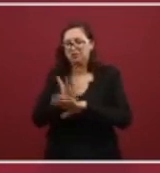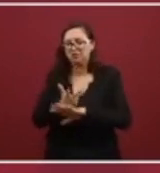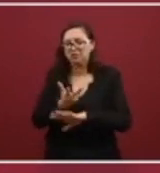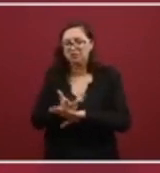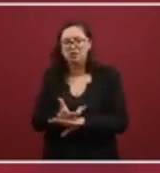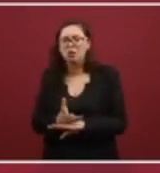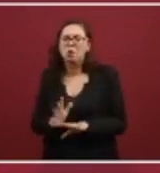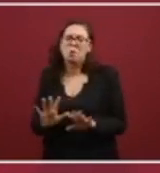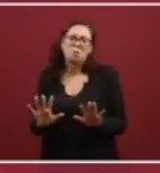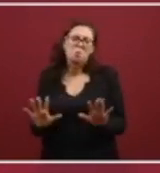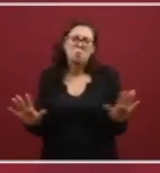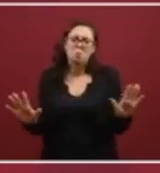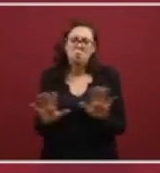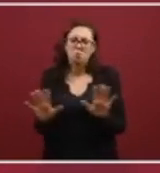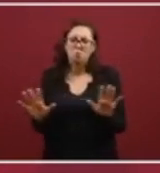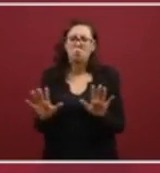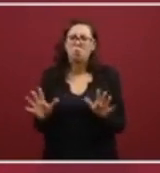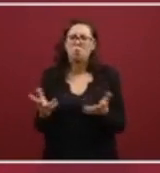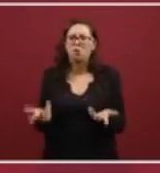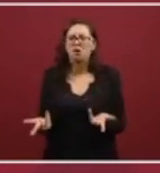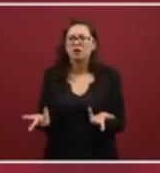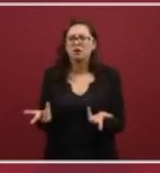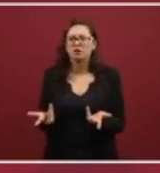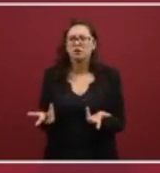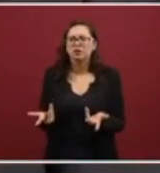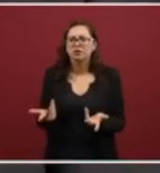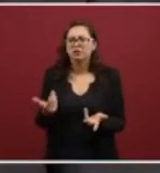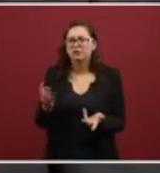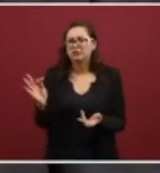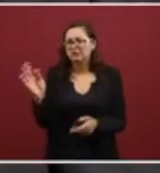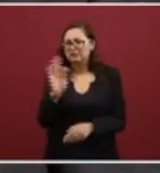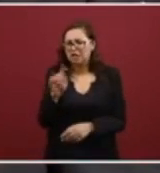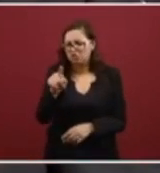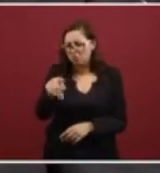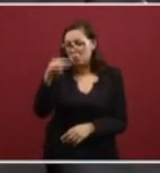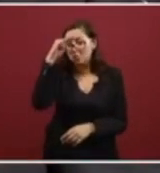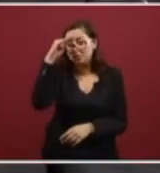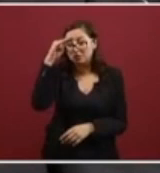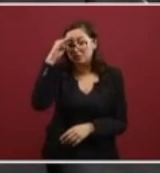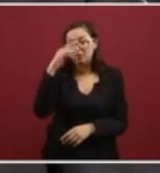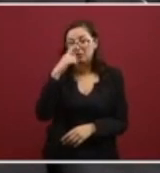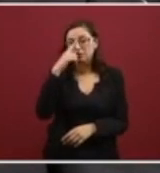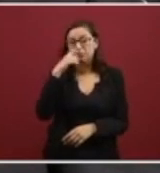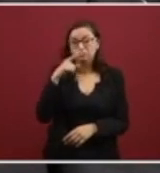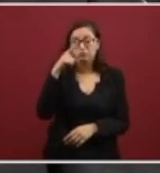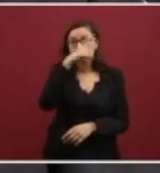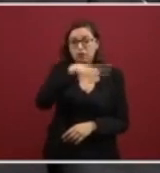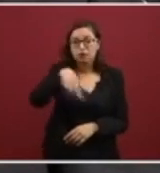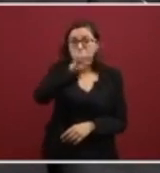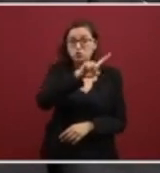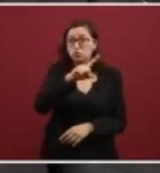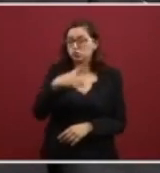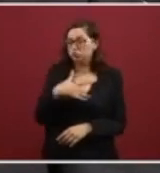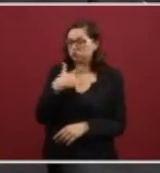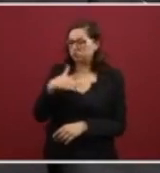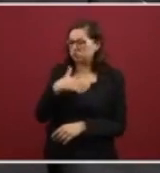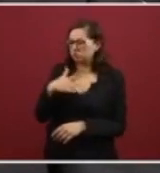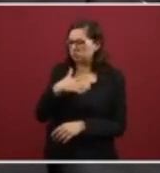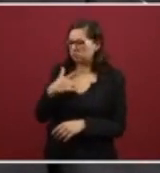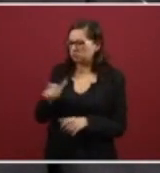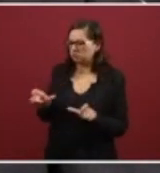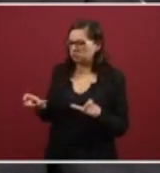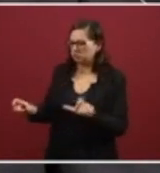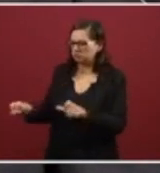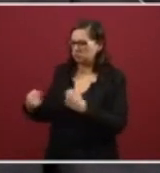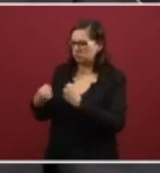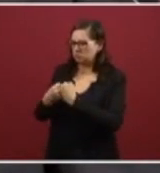puede favorecer un discurso progresista? Que sería tu pregunta implícita. ¿Favorecer un discurso progresista sería que no haya frontera?